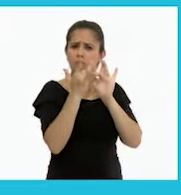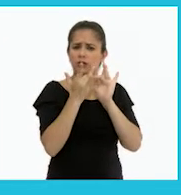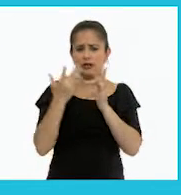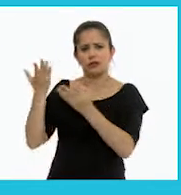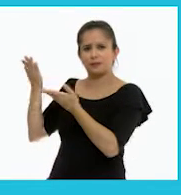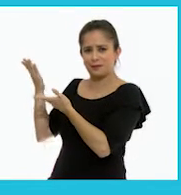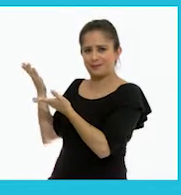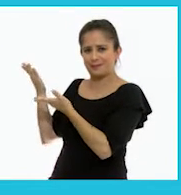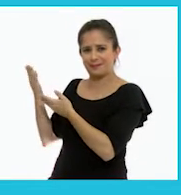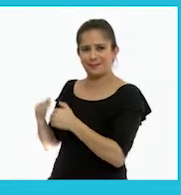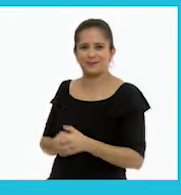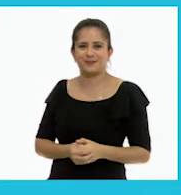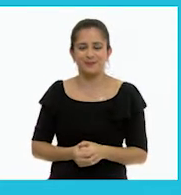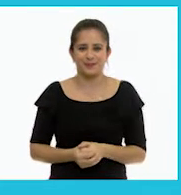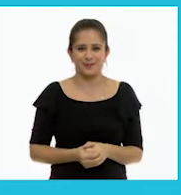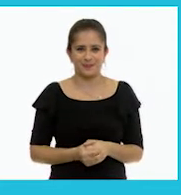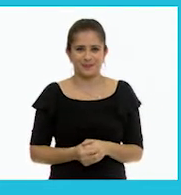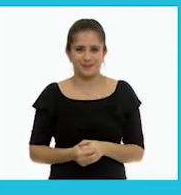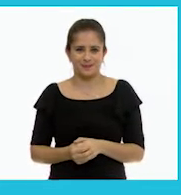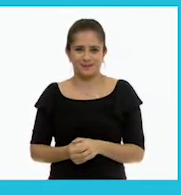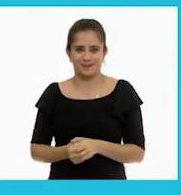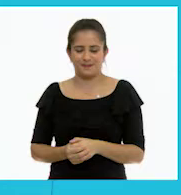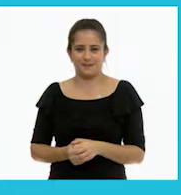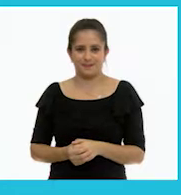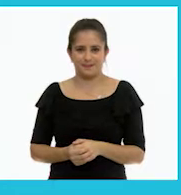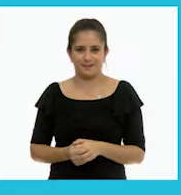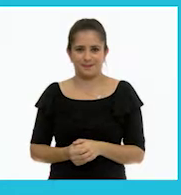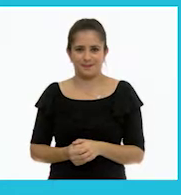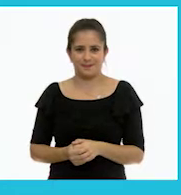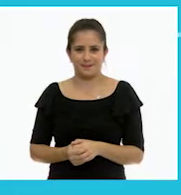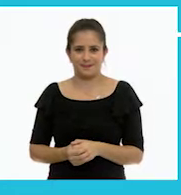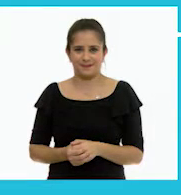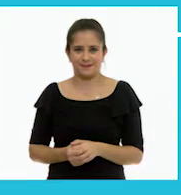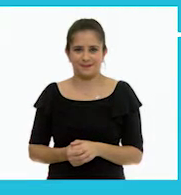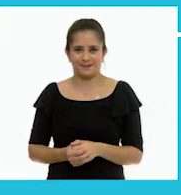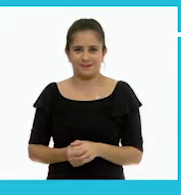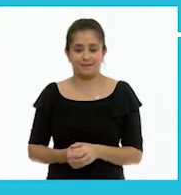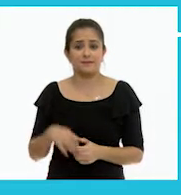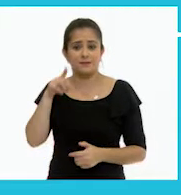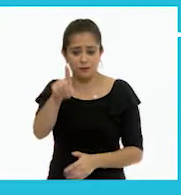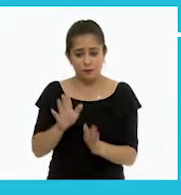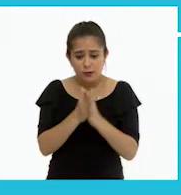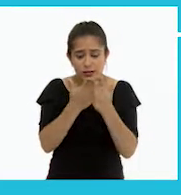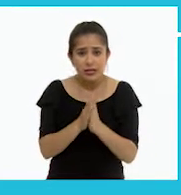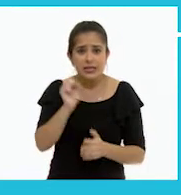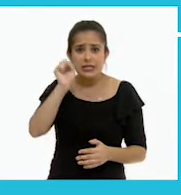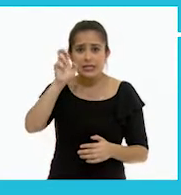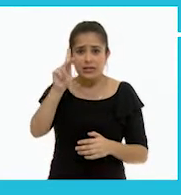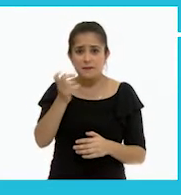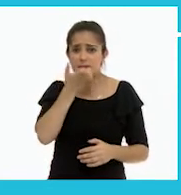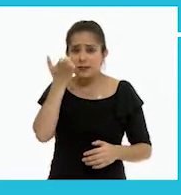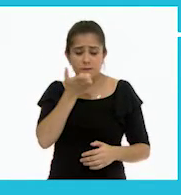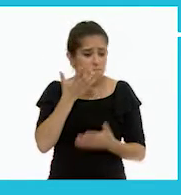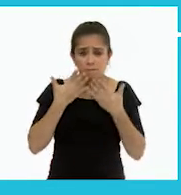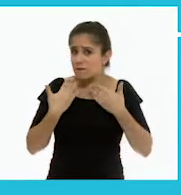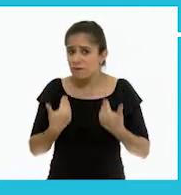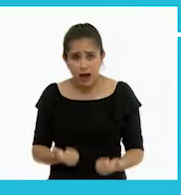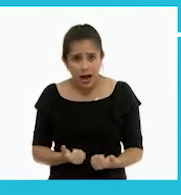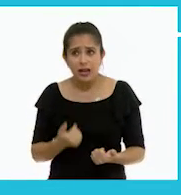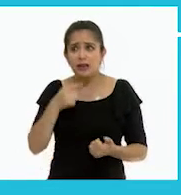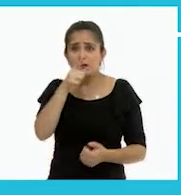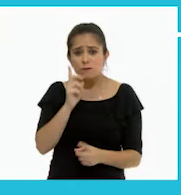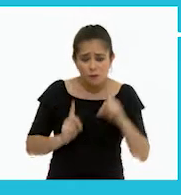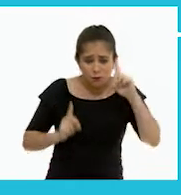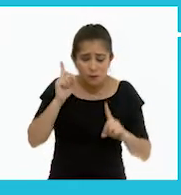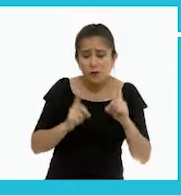Si no tienes el libro de texto o necesitas ayuda